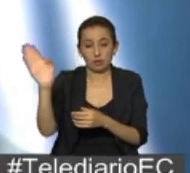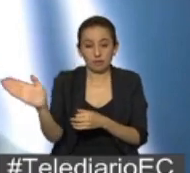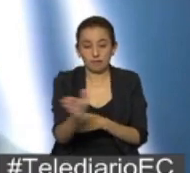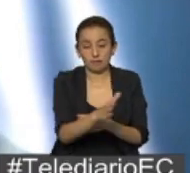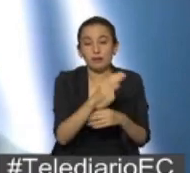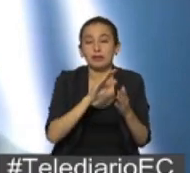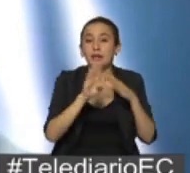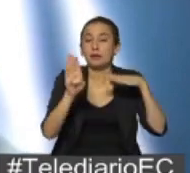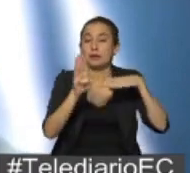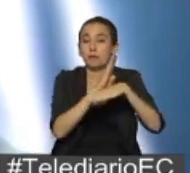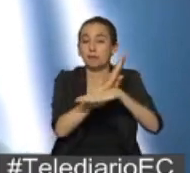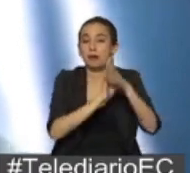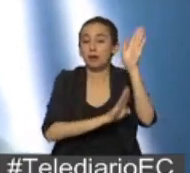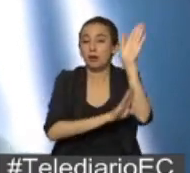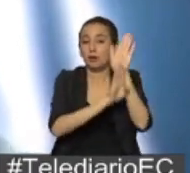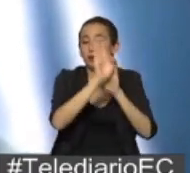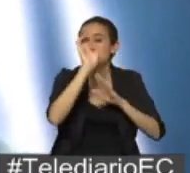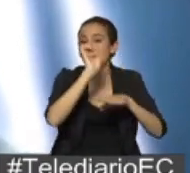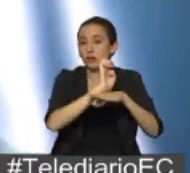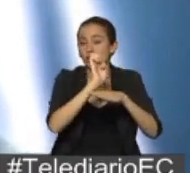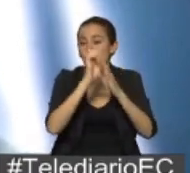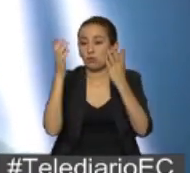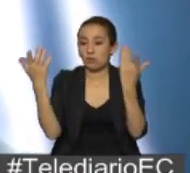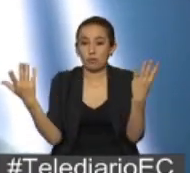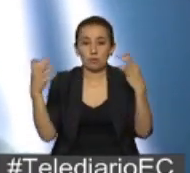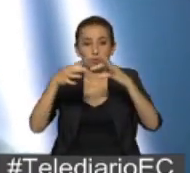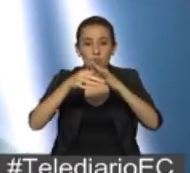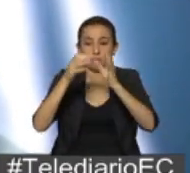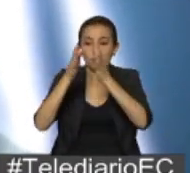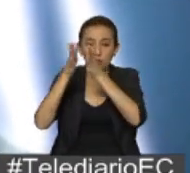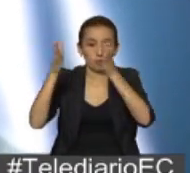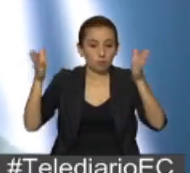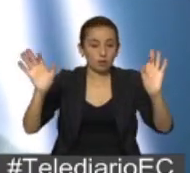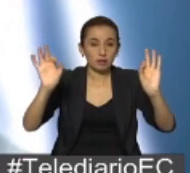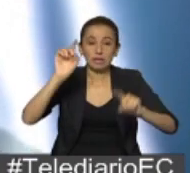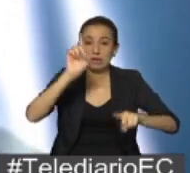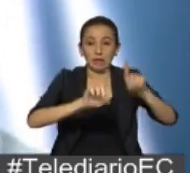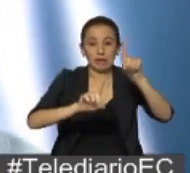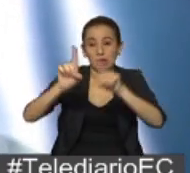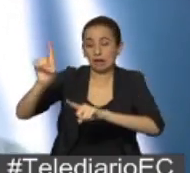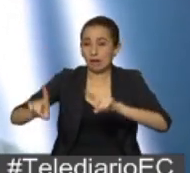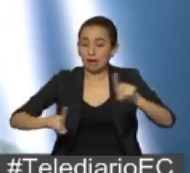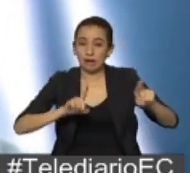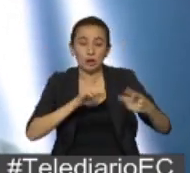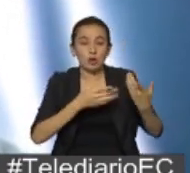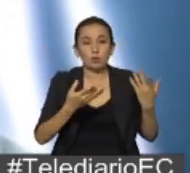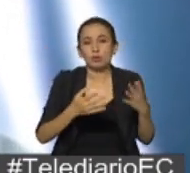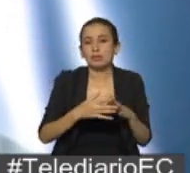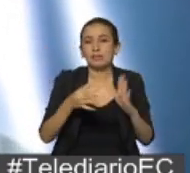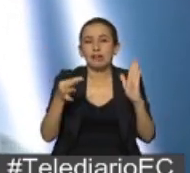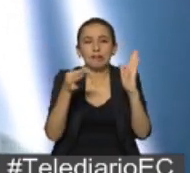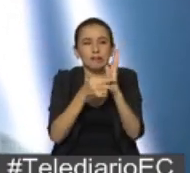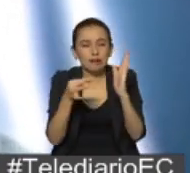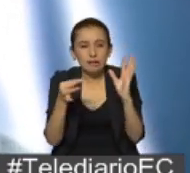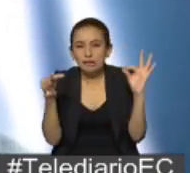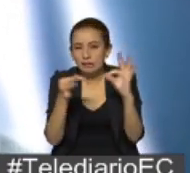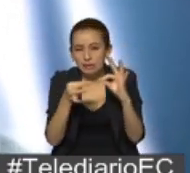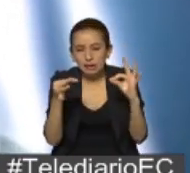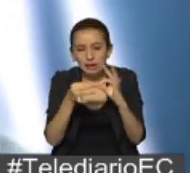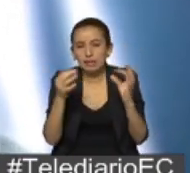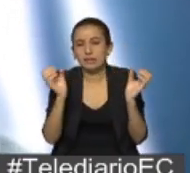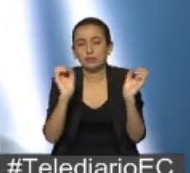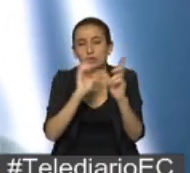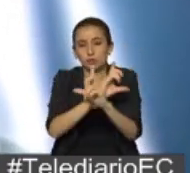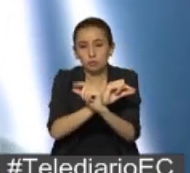Yo he visto que en estos días en redes sociales ha habido cierto tipo de insinuaciones sobre algunos